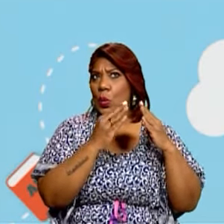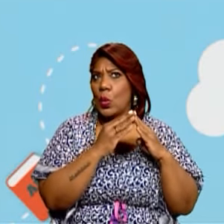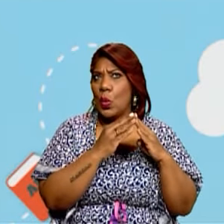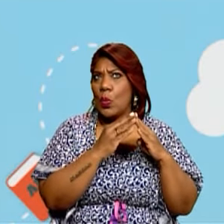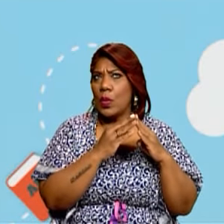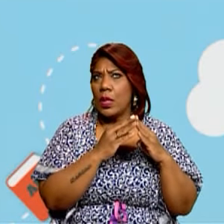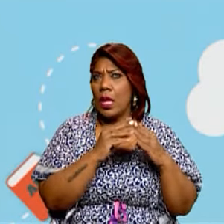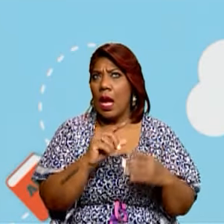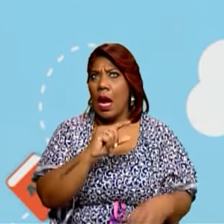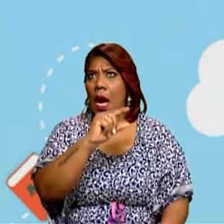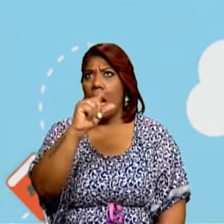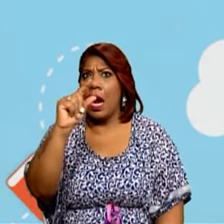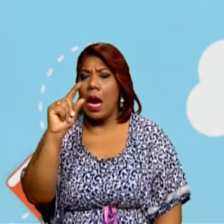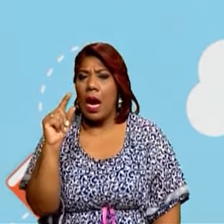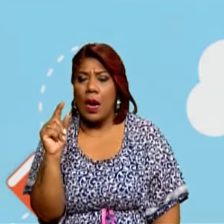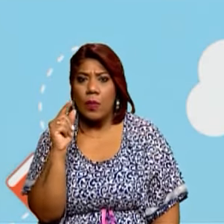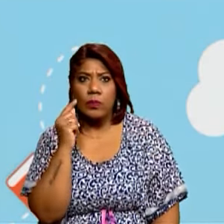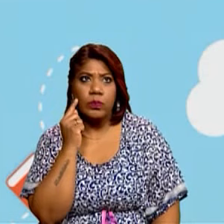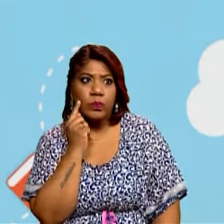¡Gracias!